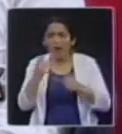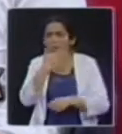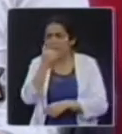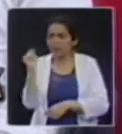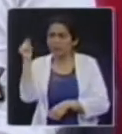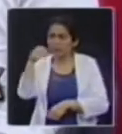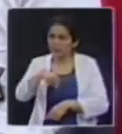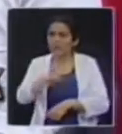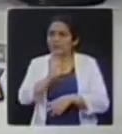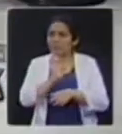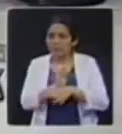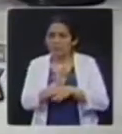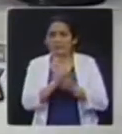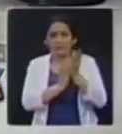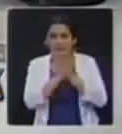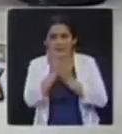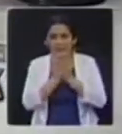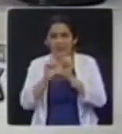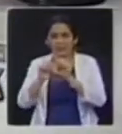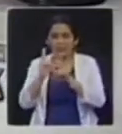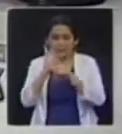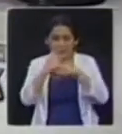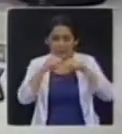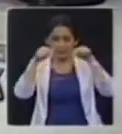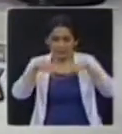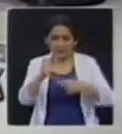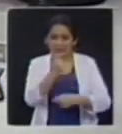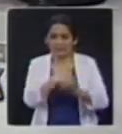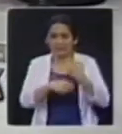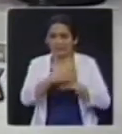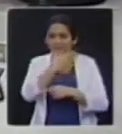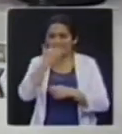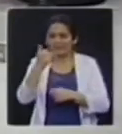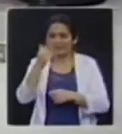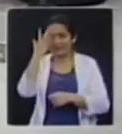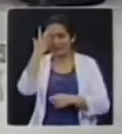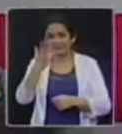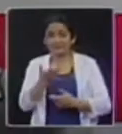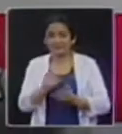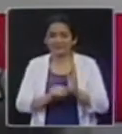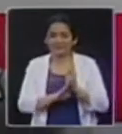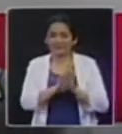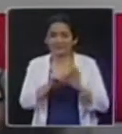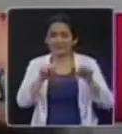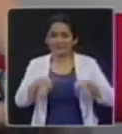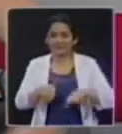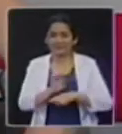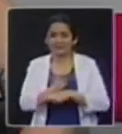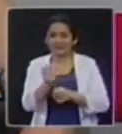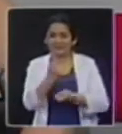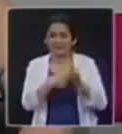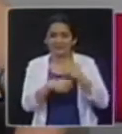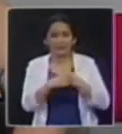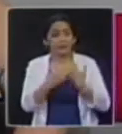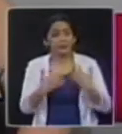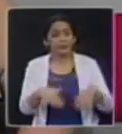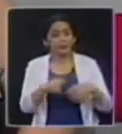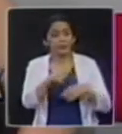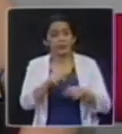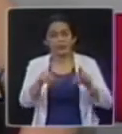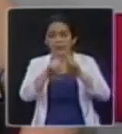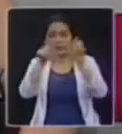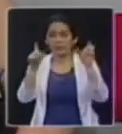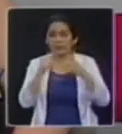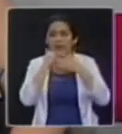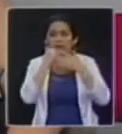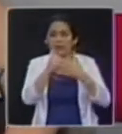productos Edna aquí en el país, ¿no? Ahora, para dejarlo claro, ustedes son una empresa que es líder en soluciones de